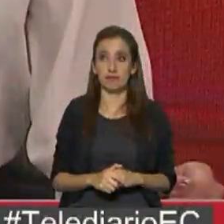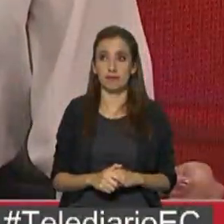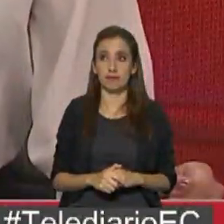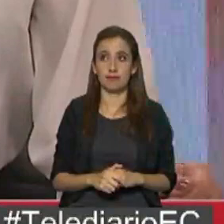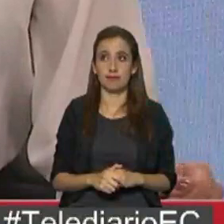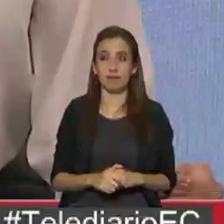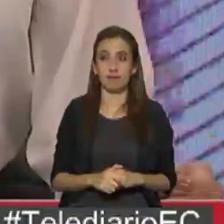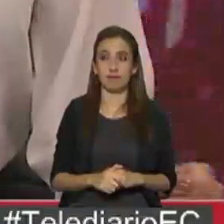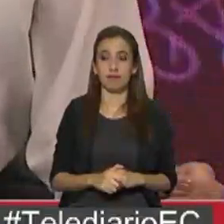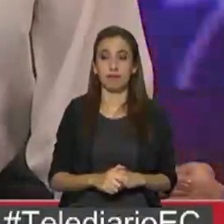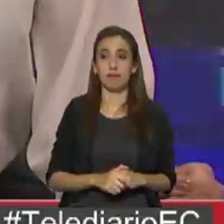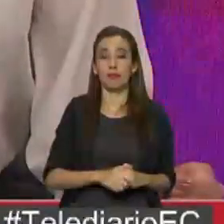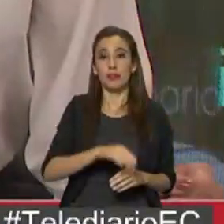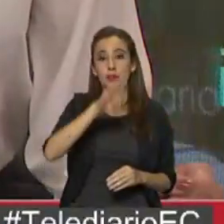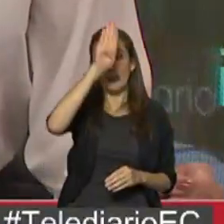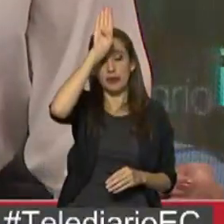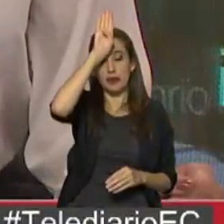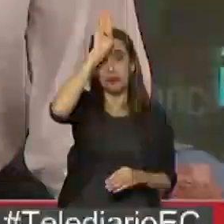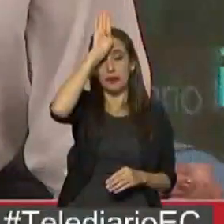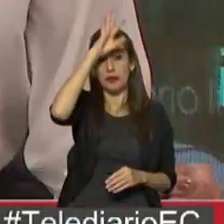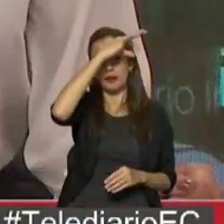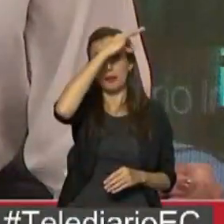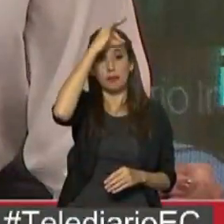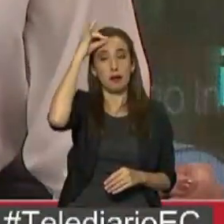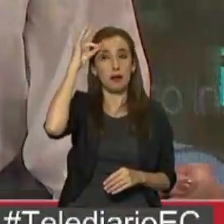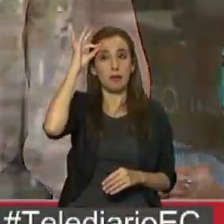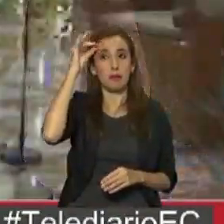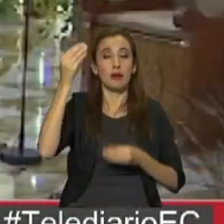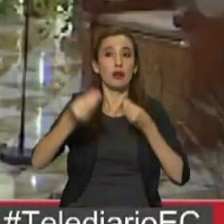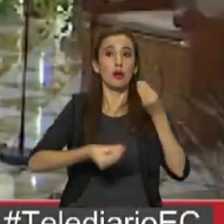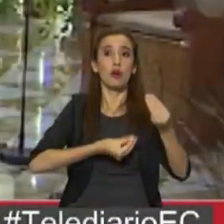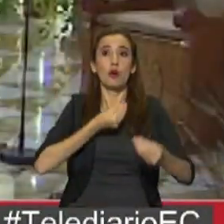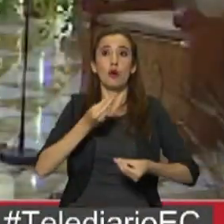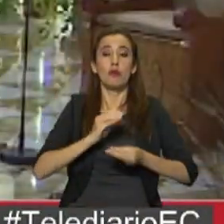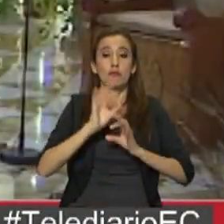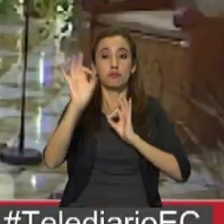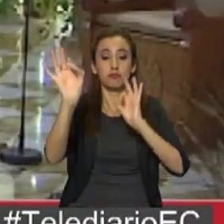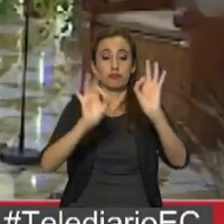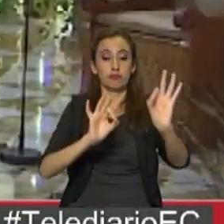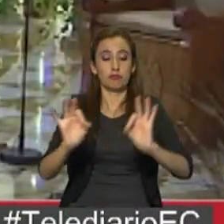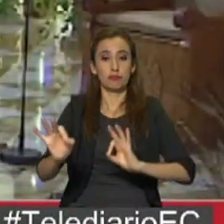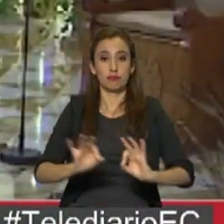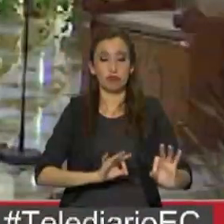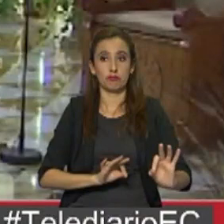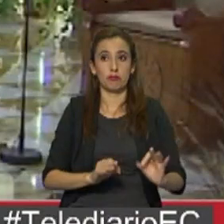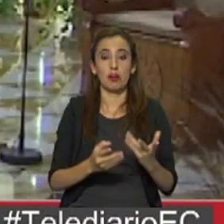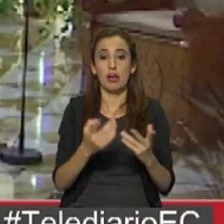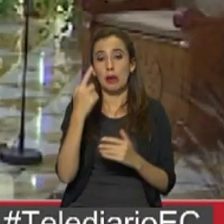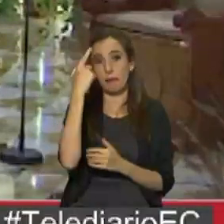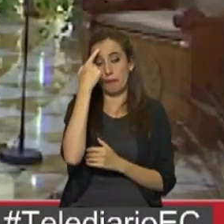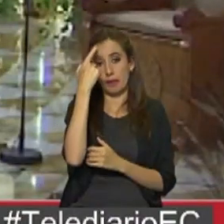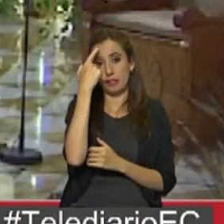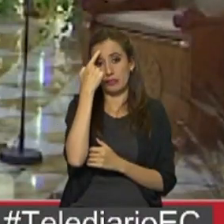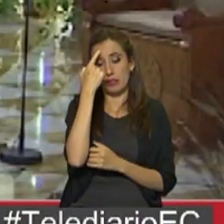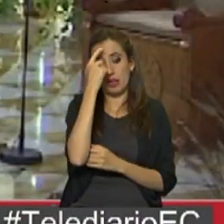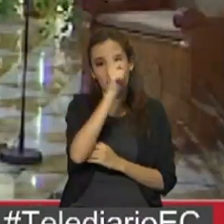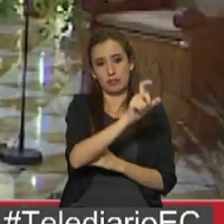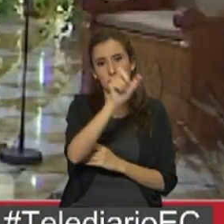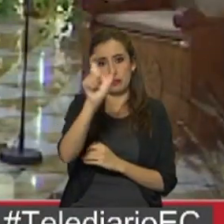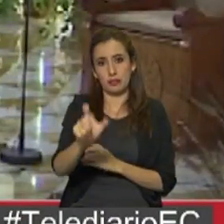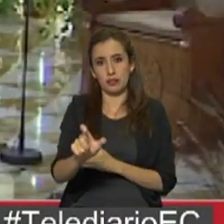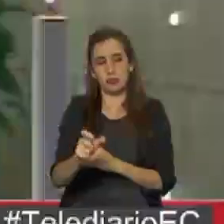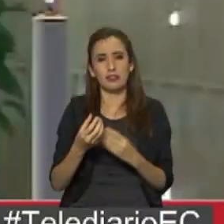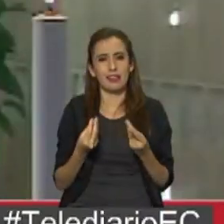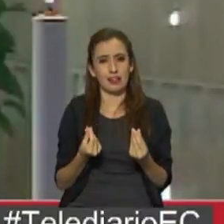el papá francisco pidió este lunes que tras la pandemia que registra el mundo por la neumonía viral se piense en la gente y no sólo en el